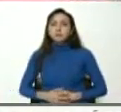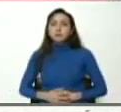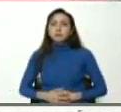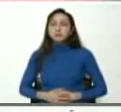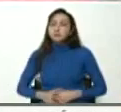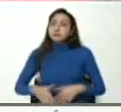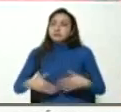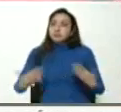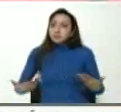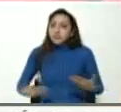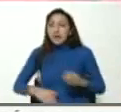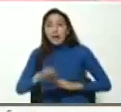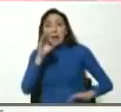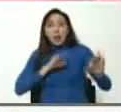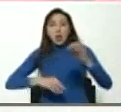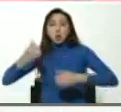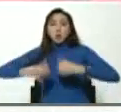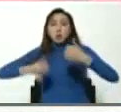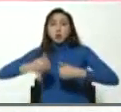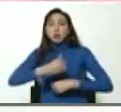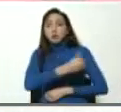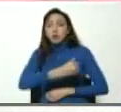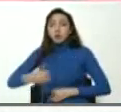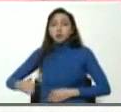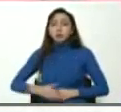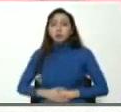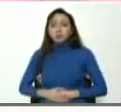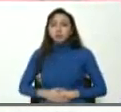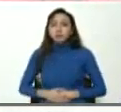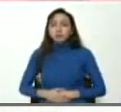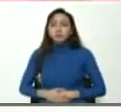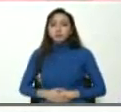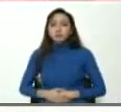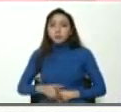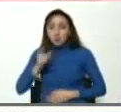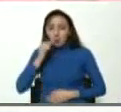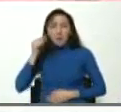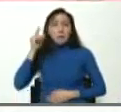para ir a la selección de los candidatos y candidatas